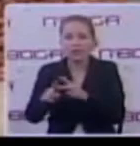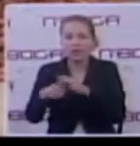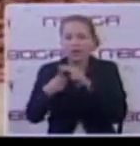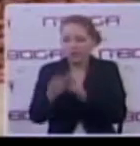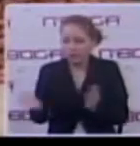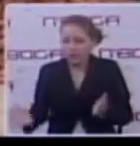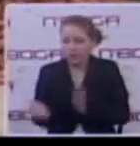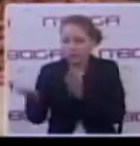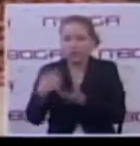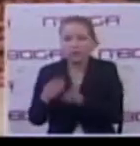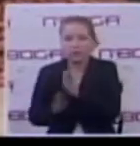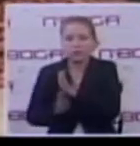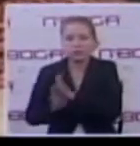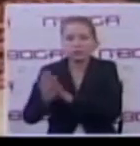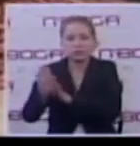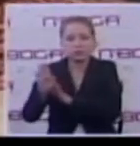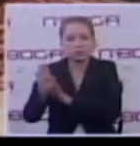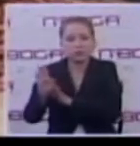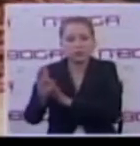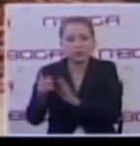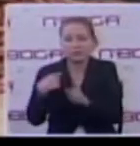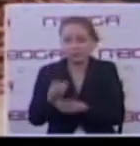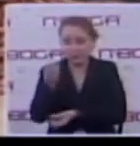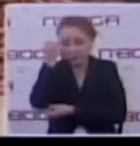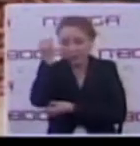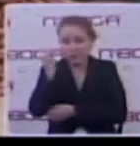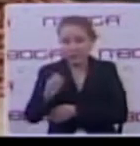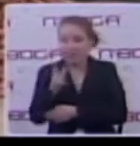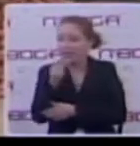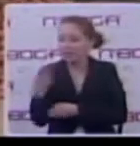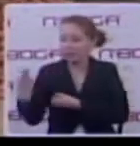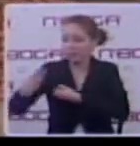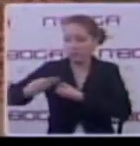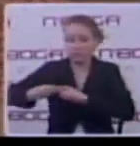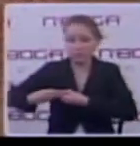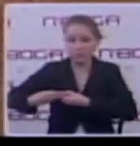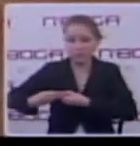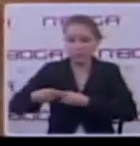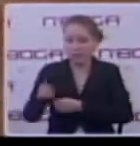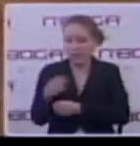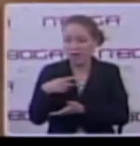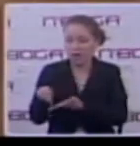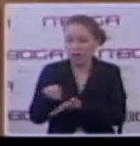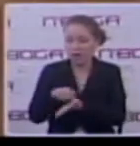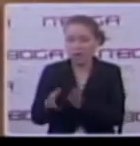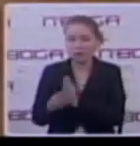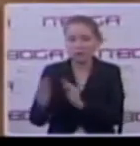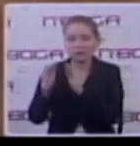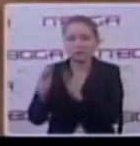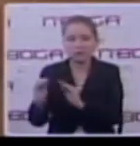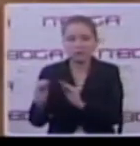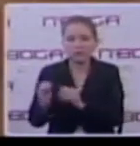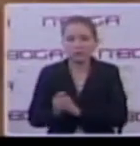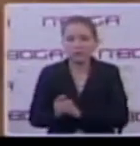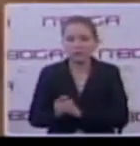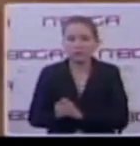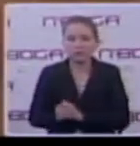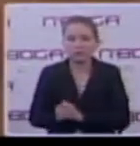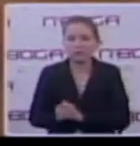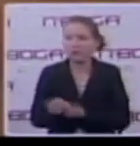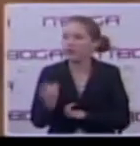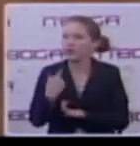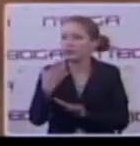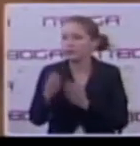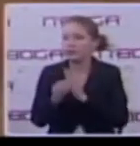implementación de emprendimientos. Entonces, la idea es que quien participa de este programa de capacitación, o sea, no es una capacitación que